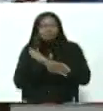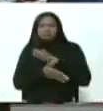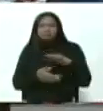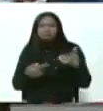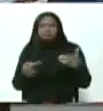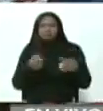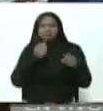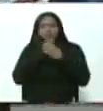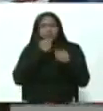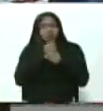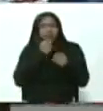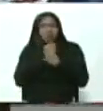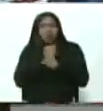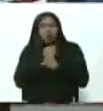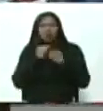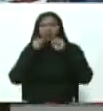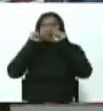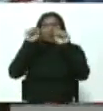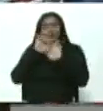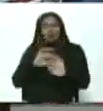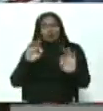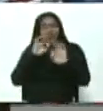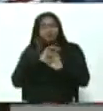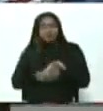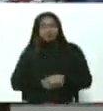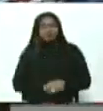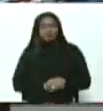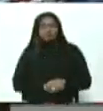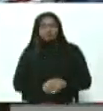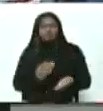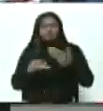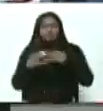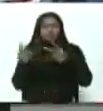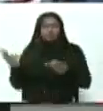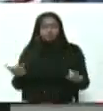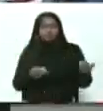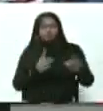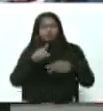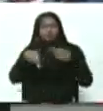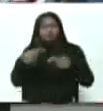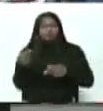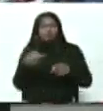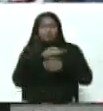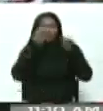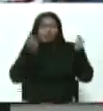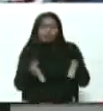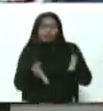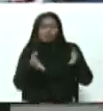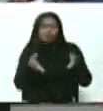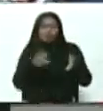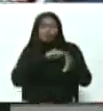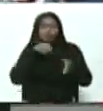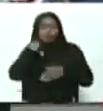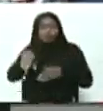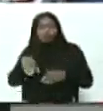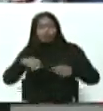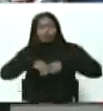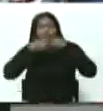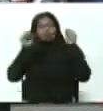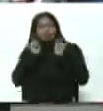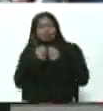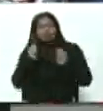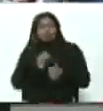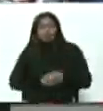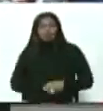al trabajo no le gana a nadie. Vamos a recibir al próximo gobernador del estado